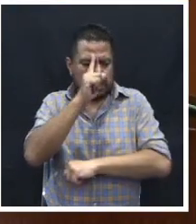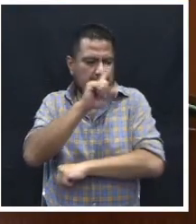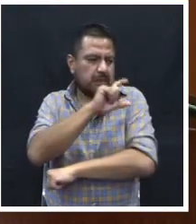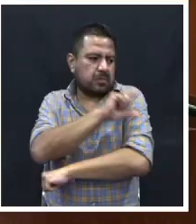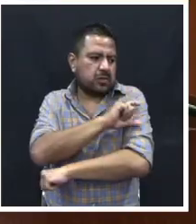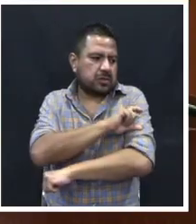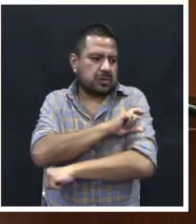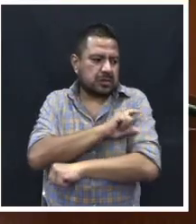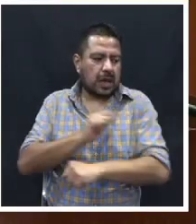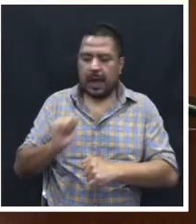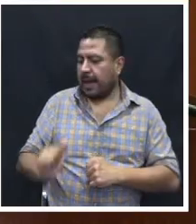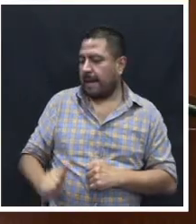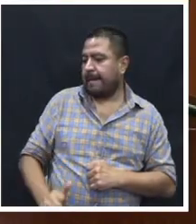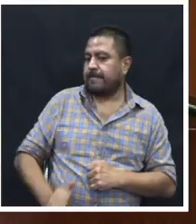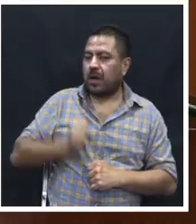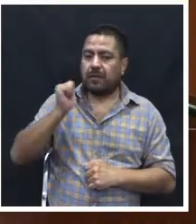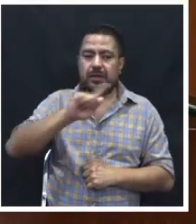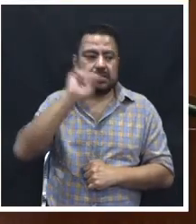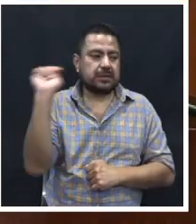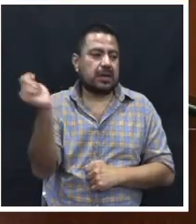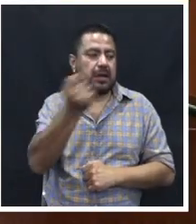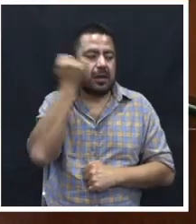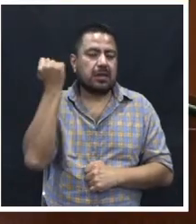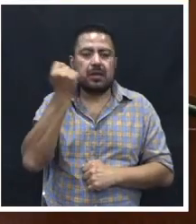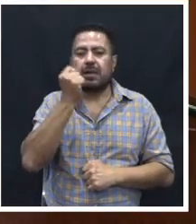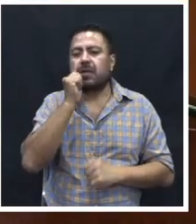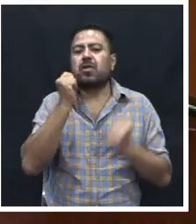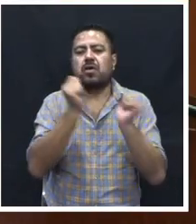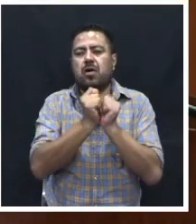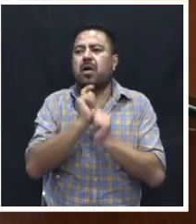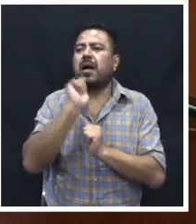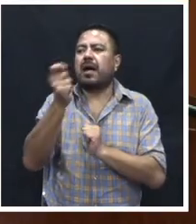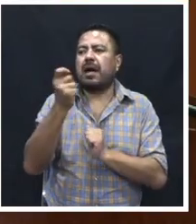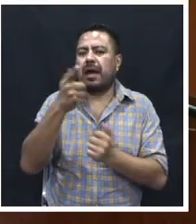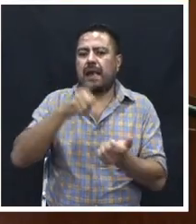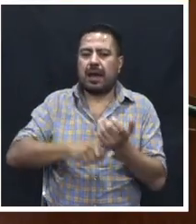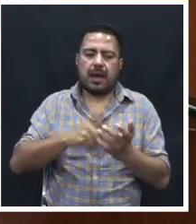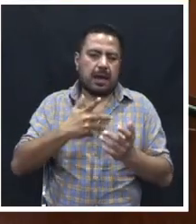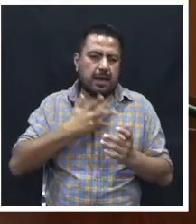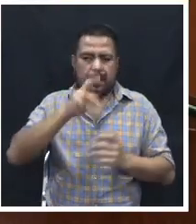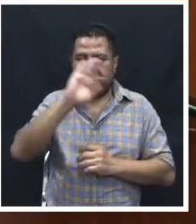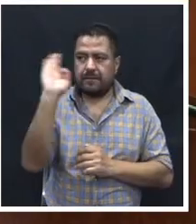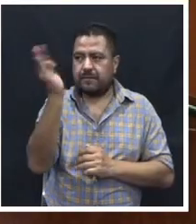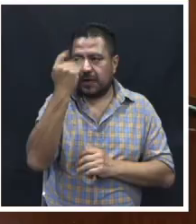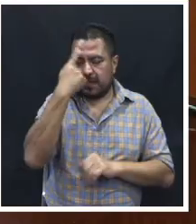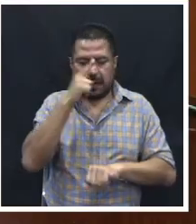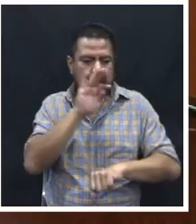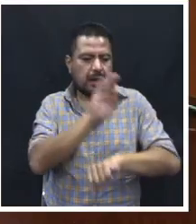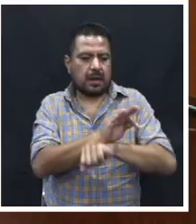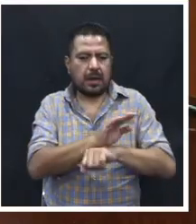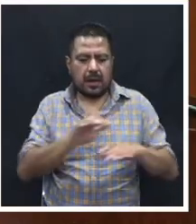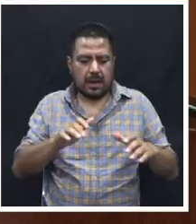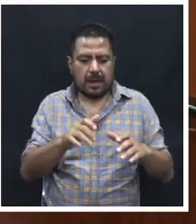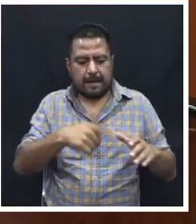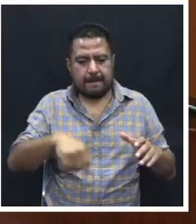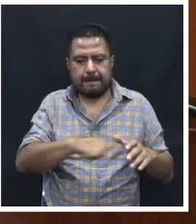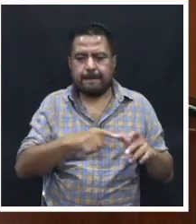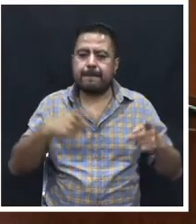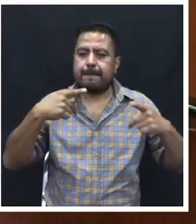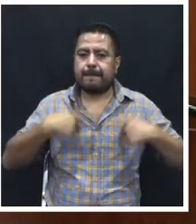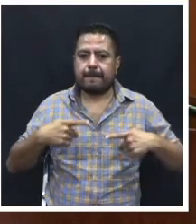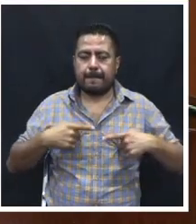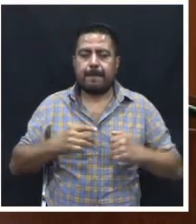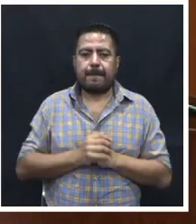fin de aprovechar las tecnologías y herramientas con las que cuenta la Federación para poder proteger a nuestra población.